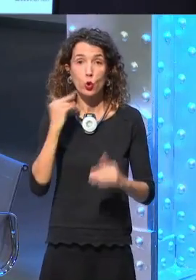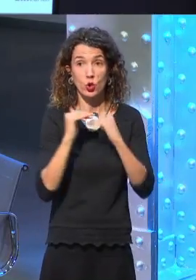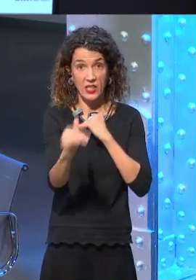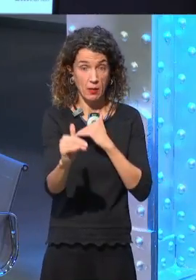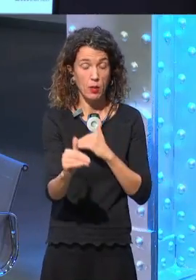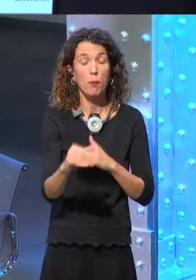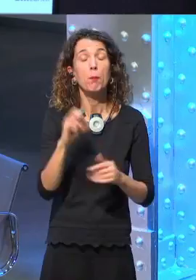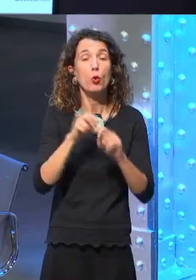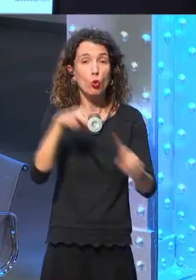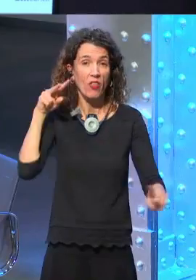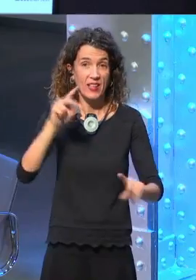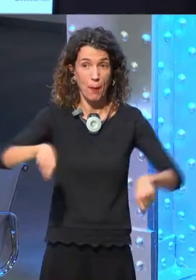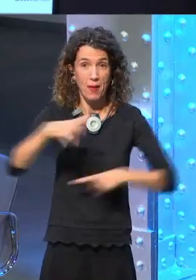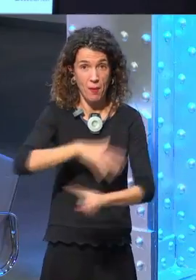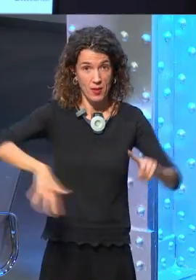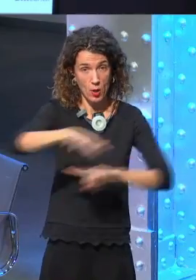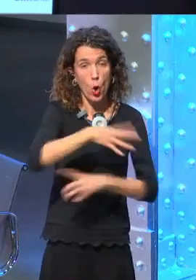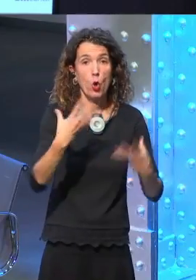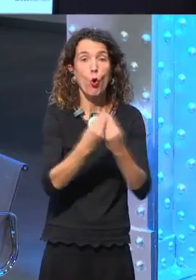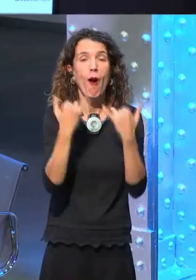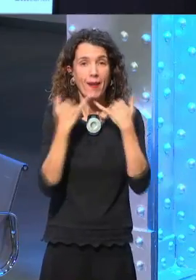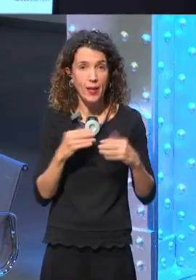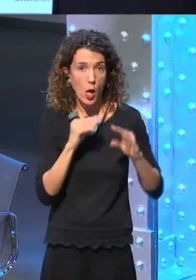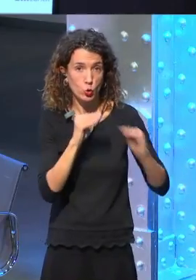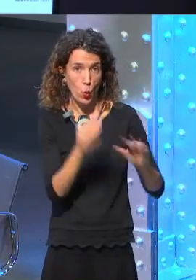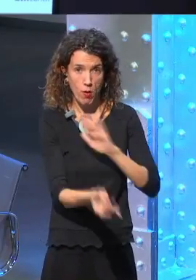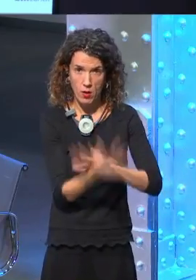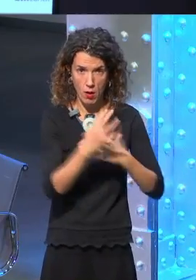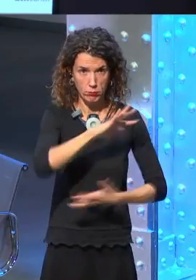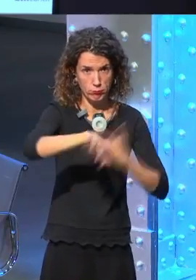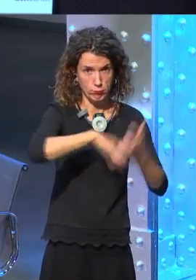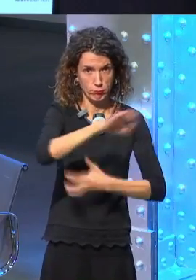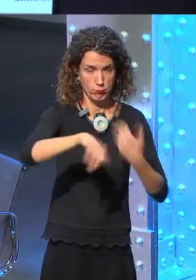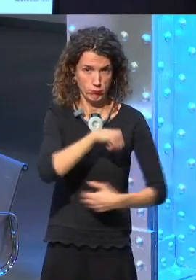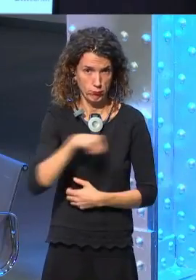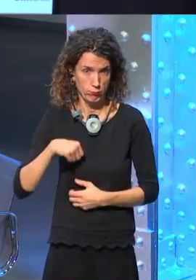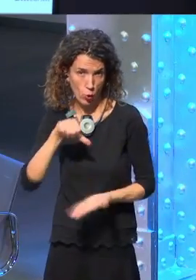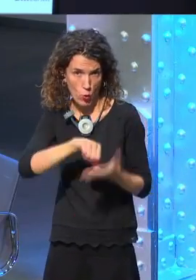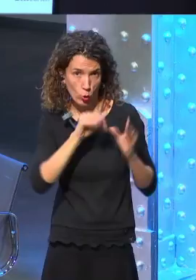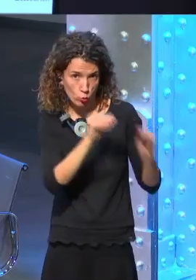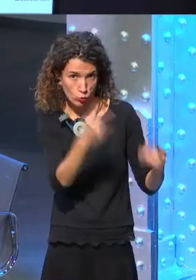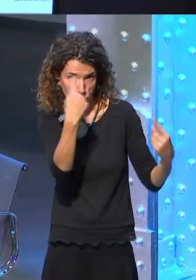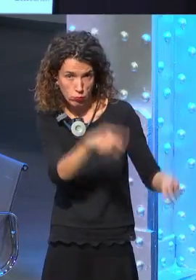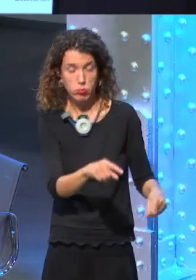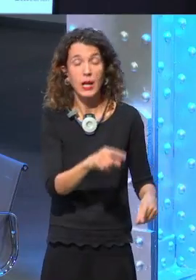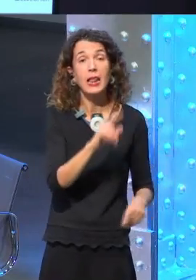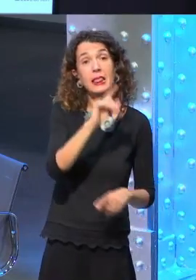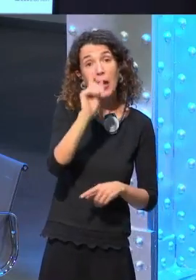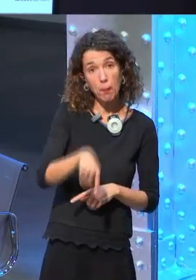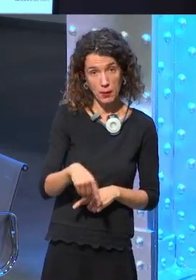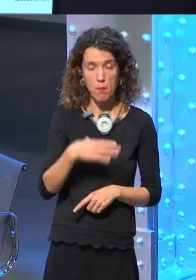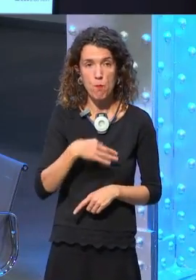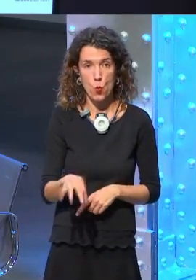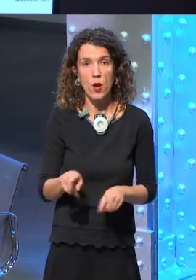punto de vista medioambiental, con generación de energía, etcétera. Y eso por una parte, y también por otra parte